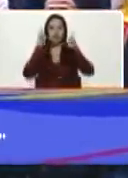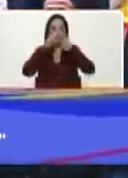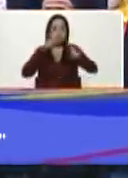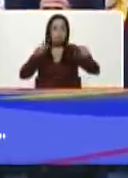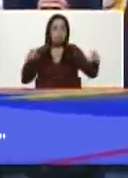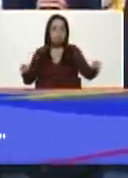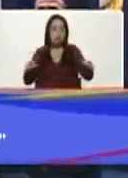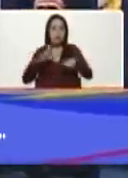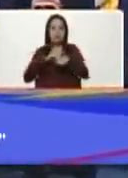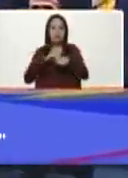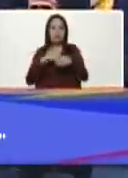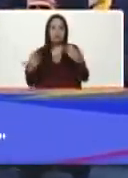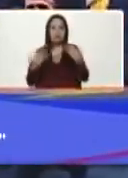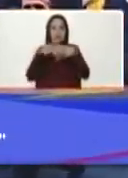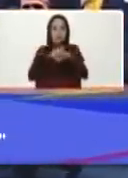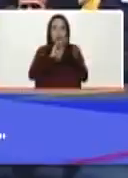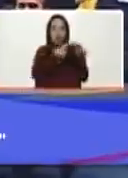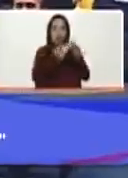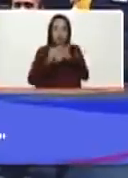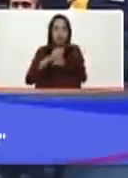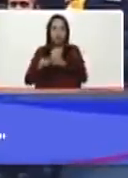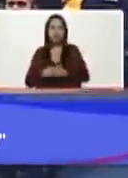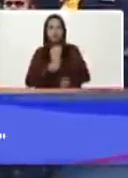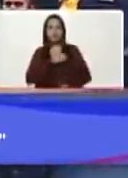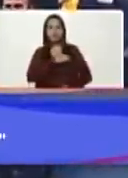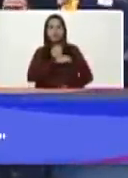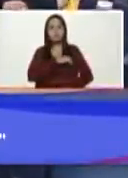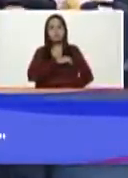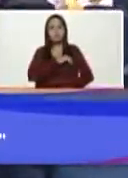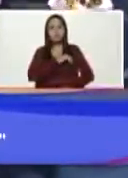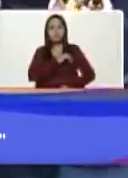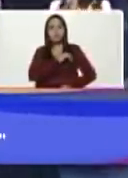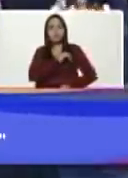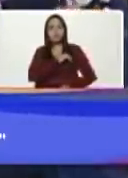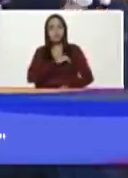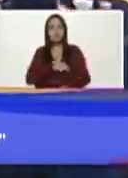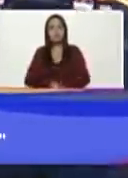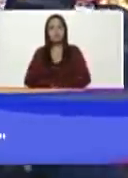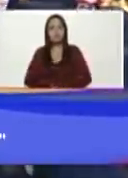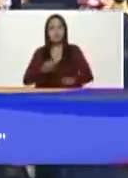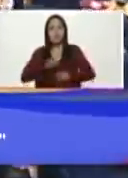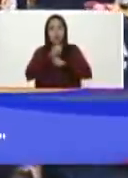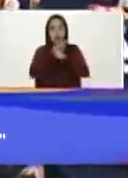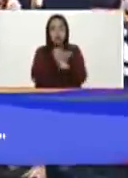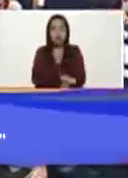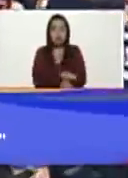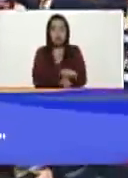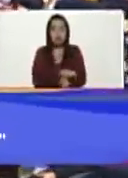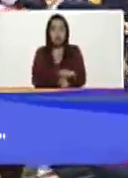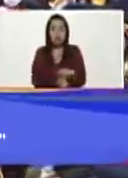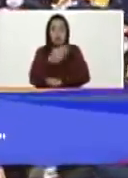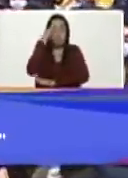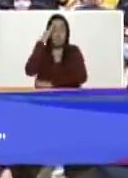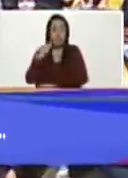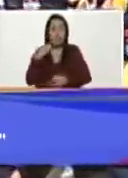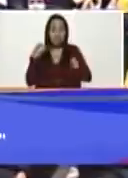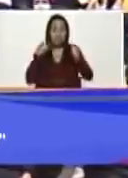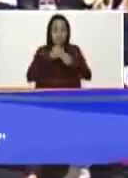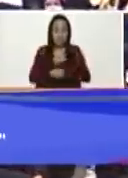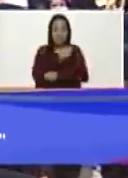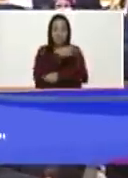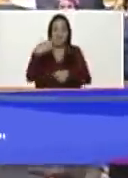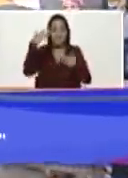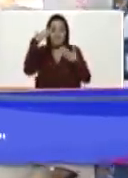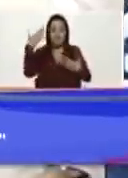Integral Comunitaria, en esta graduación del Ejército de Batas Blancas por la Salud. Les saluda el jefe